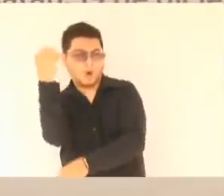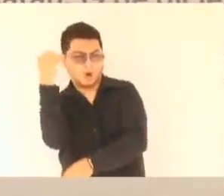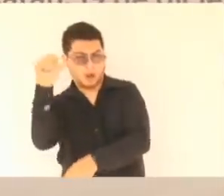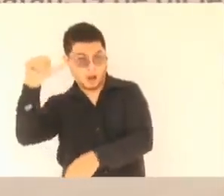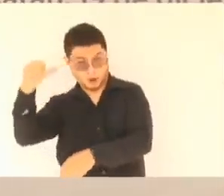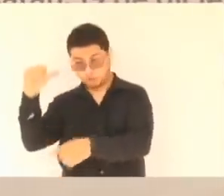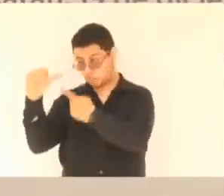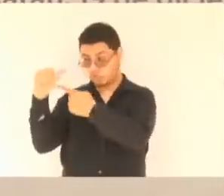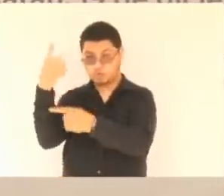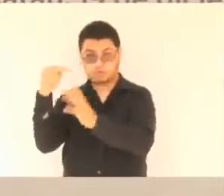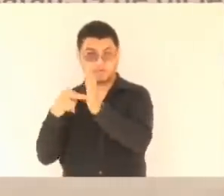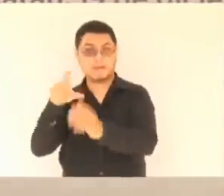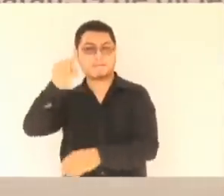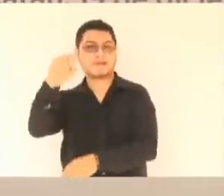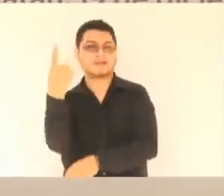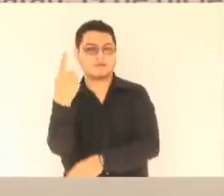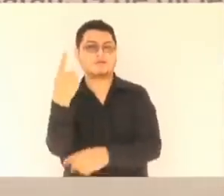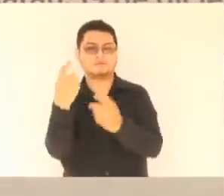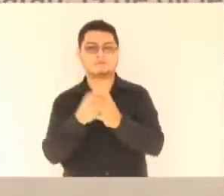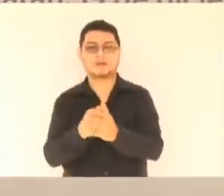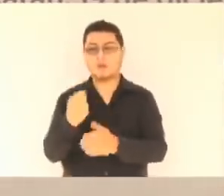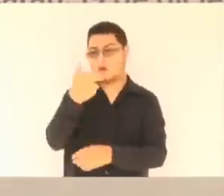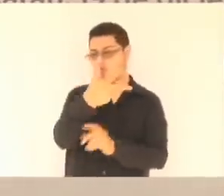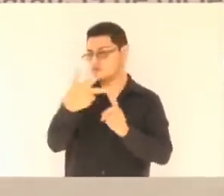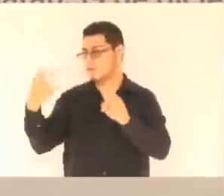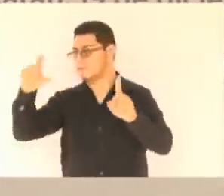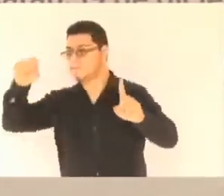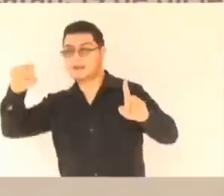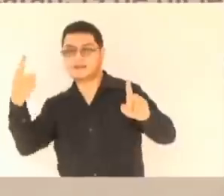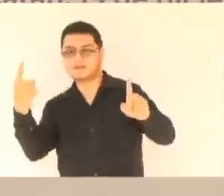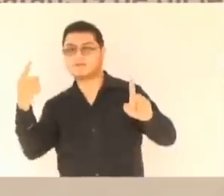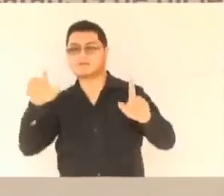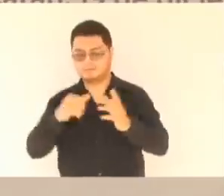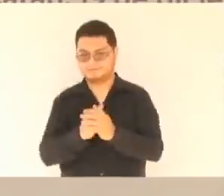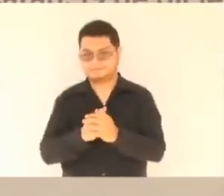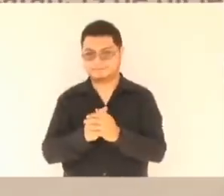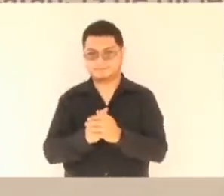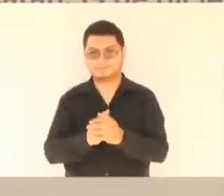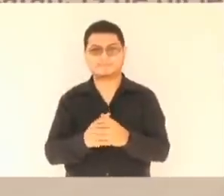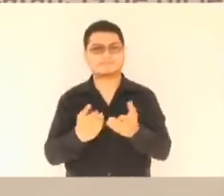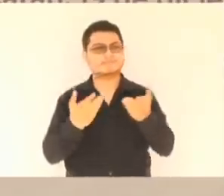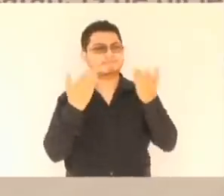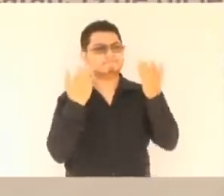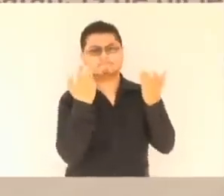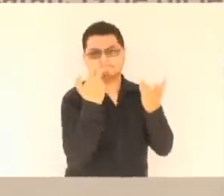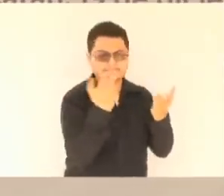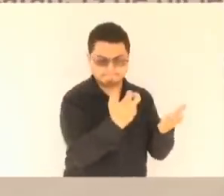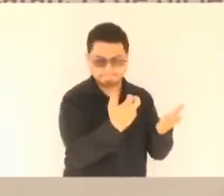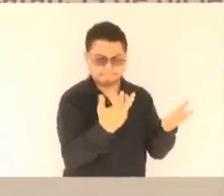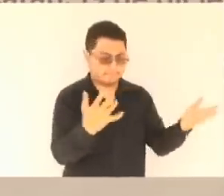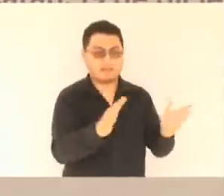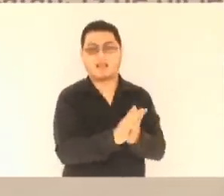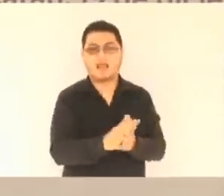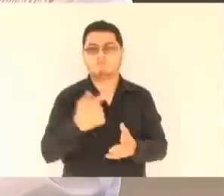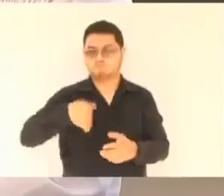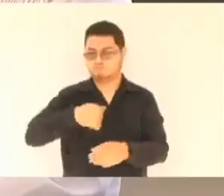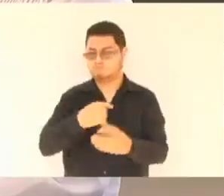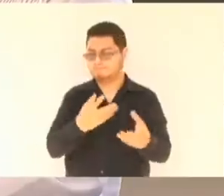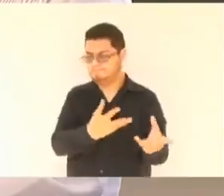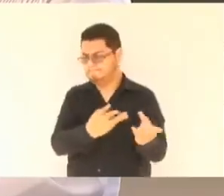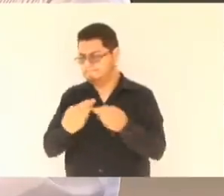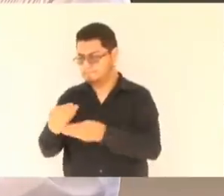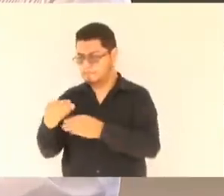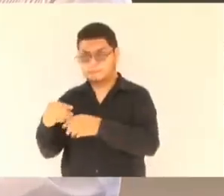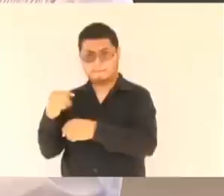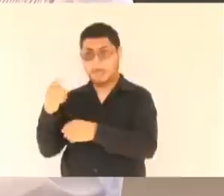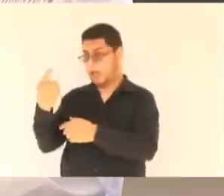2021. Pasaremos de 8 a 21 los frentes de trabajo en tierras. Estos frentes nos permitirán terminar para el mes de marzo del